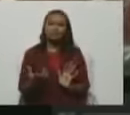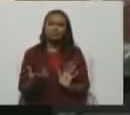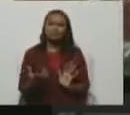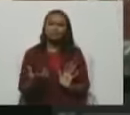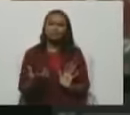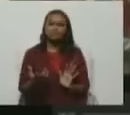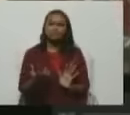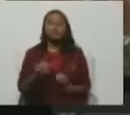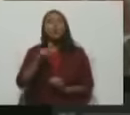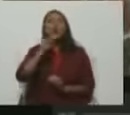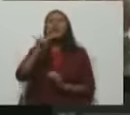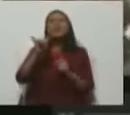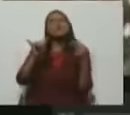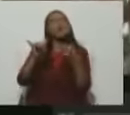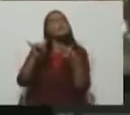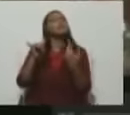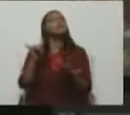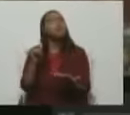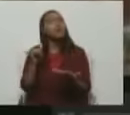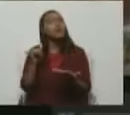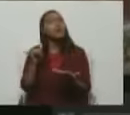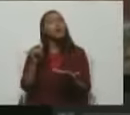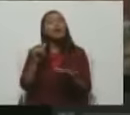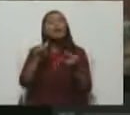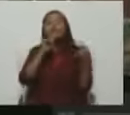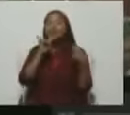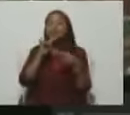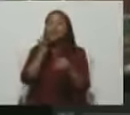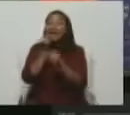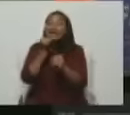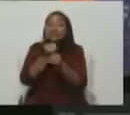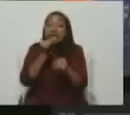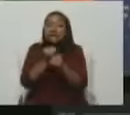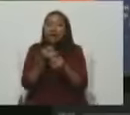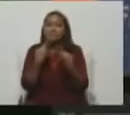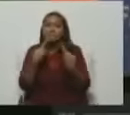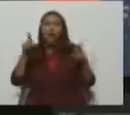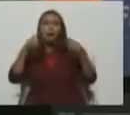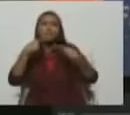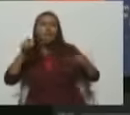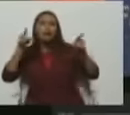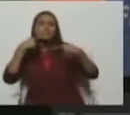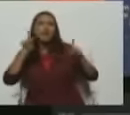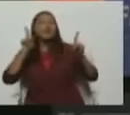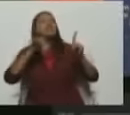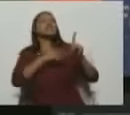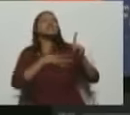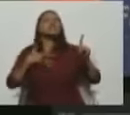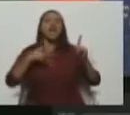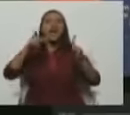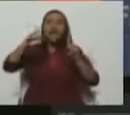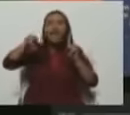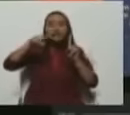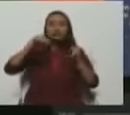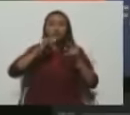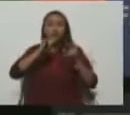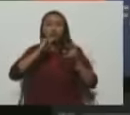una información virtual, tratándose de convertir en una verdad